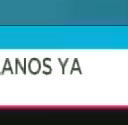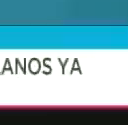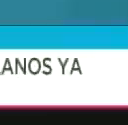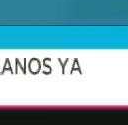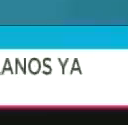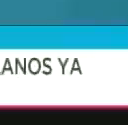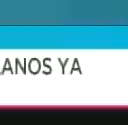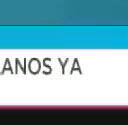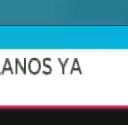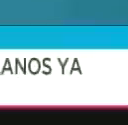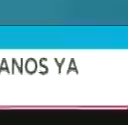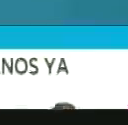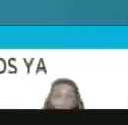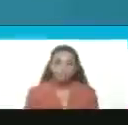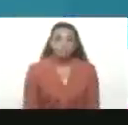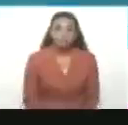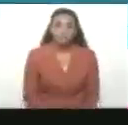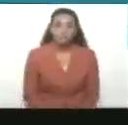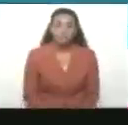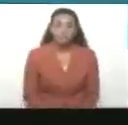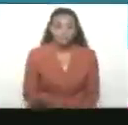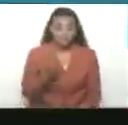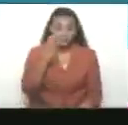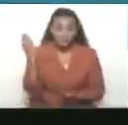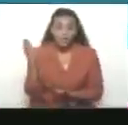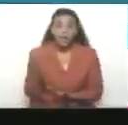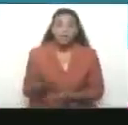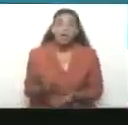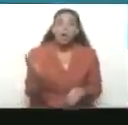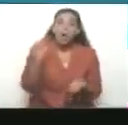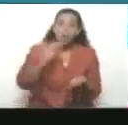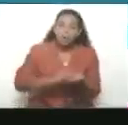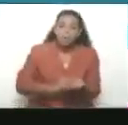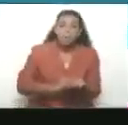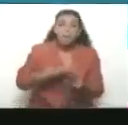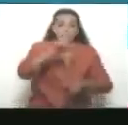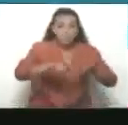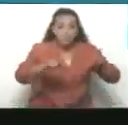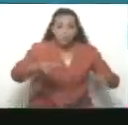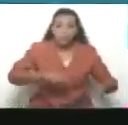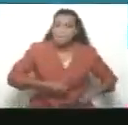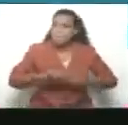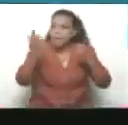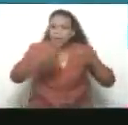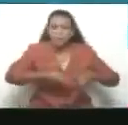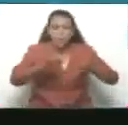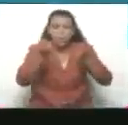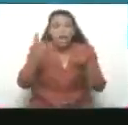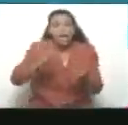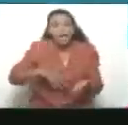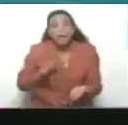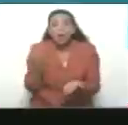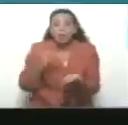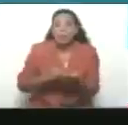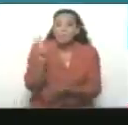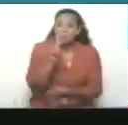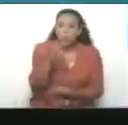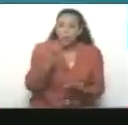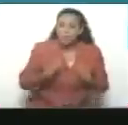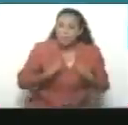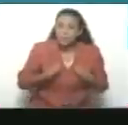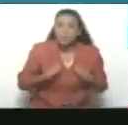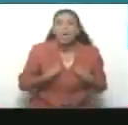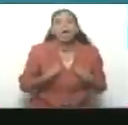regularizando el tema de las migraciones y poder nosotros